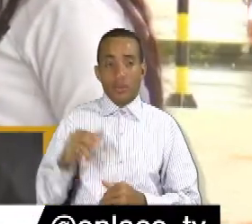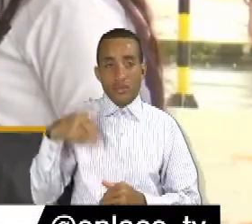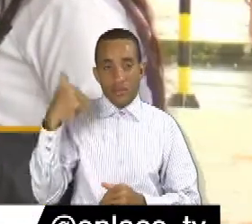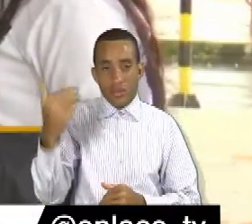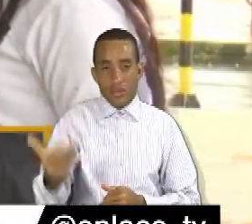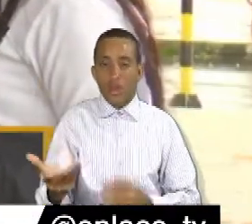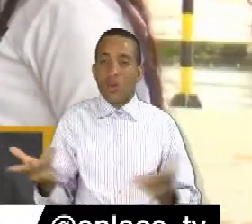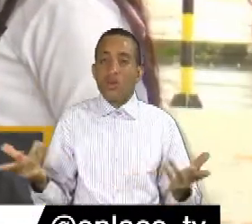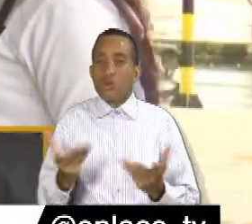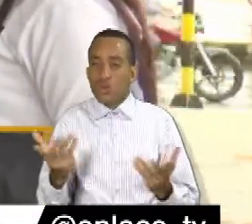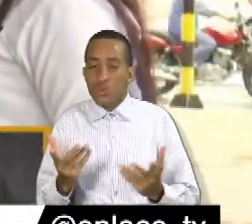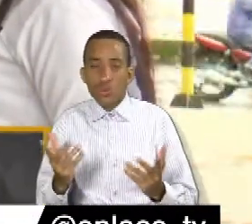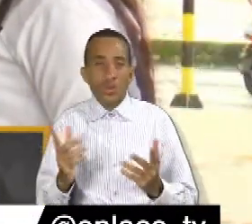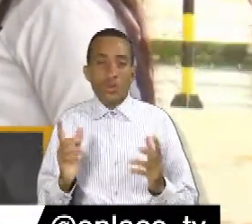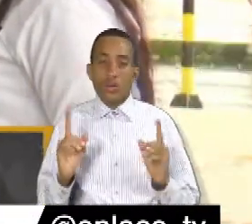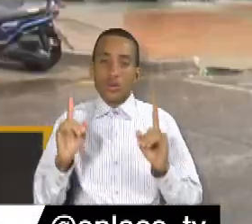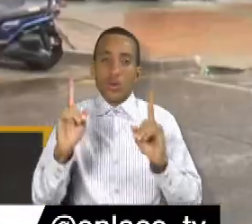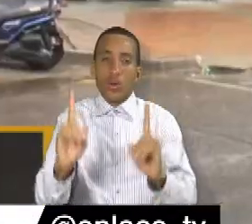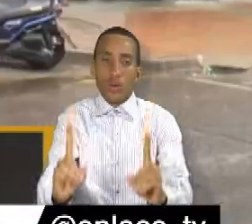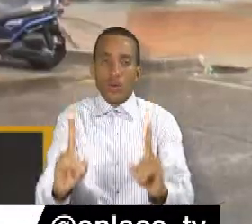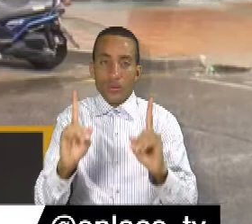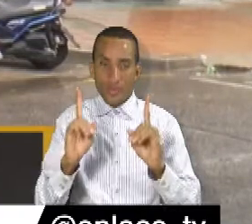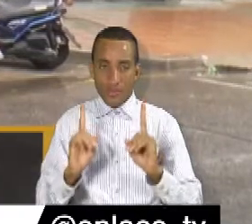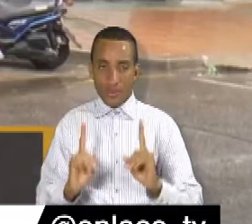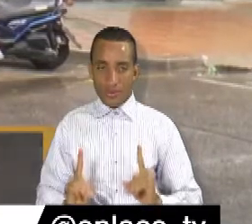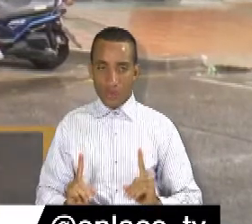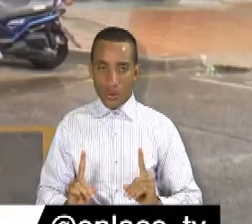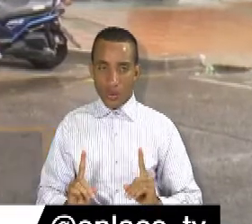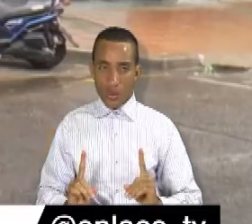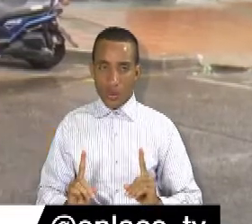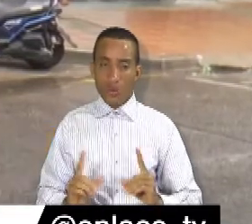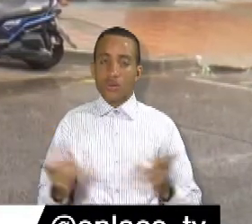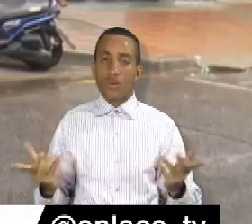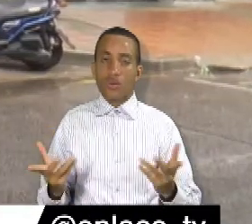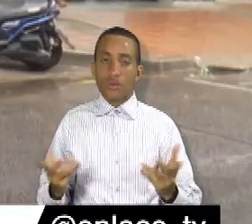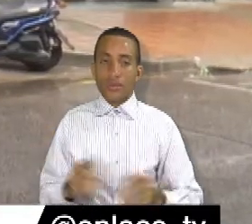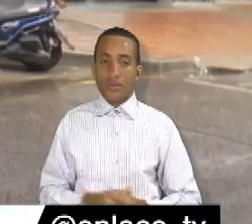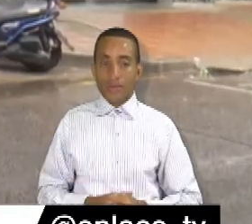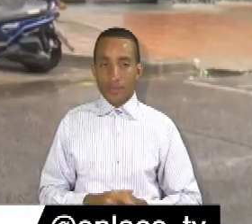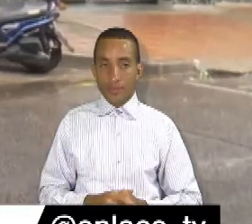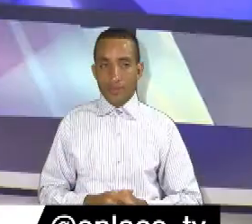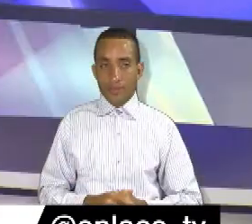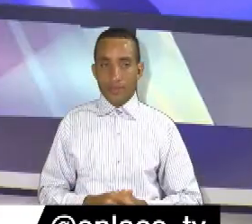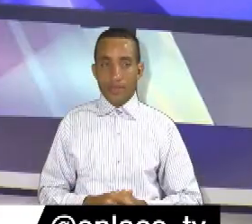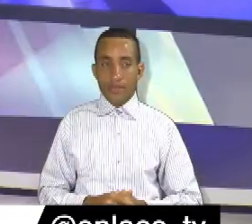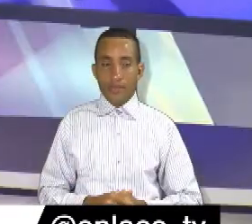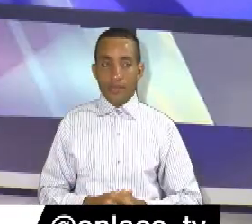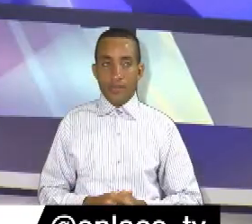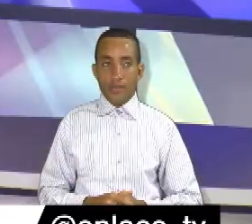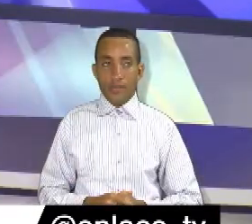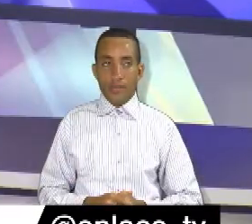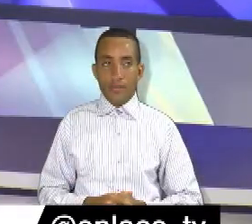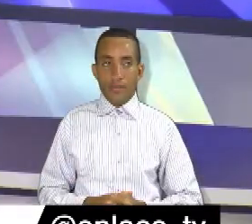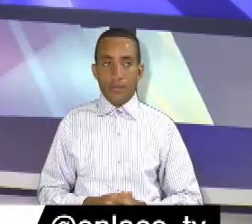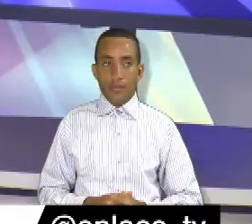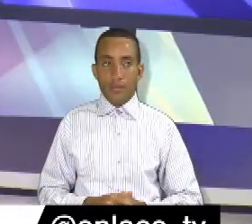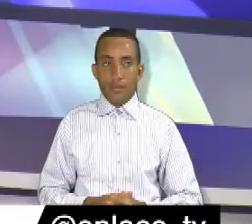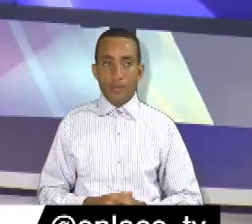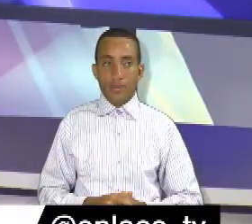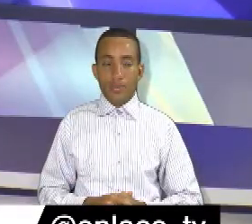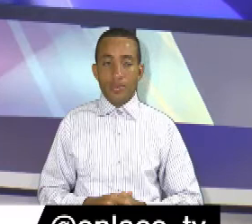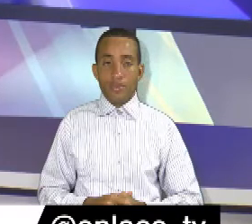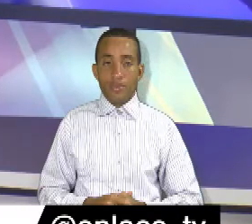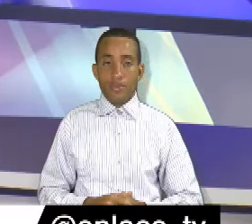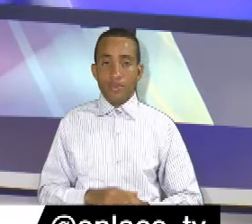conocerá dónde se adelantarán las honras fúnebres del defensor regional del pueblo, Jaime Giovanni Díaz. Por su parte, alcalde de